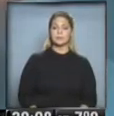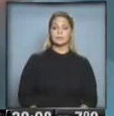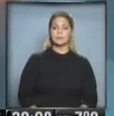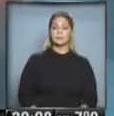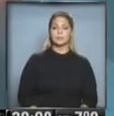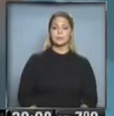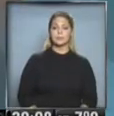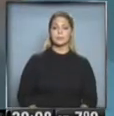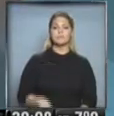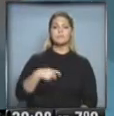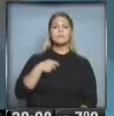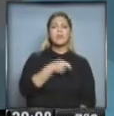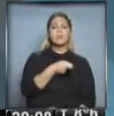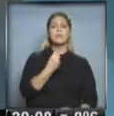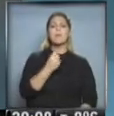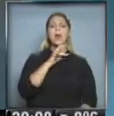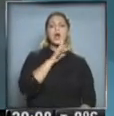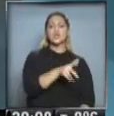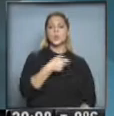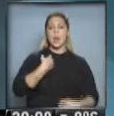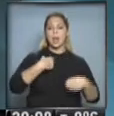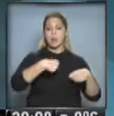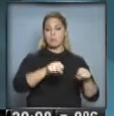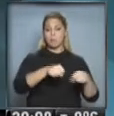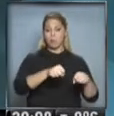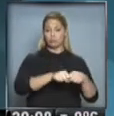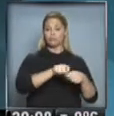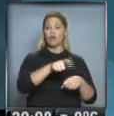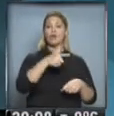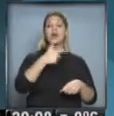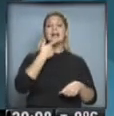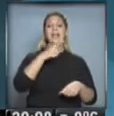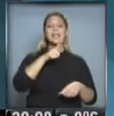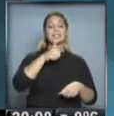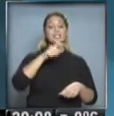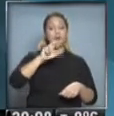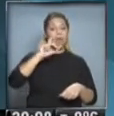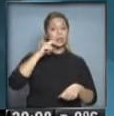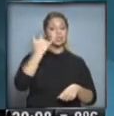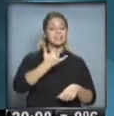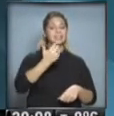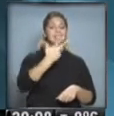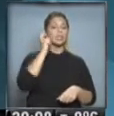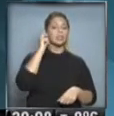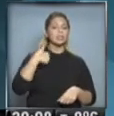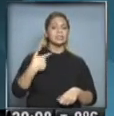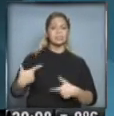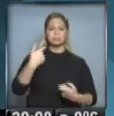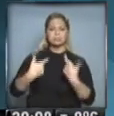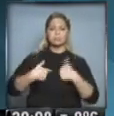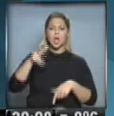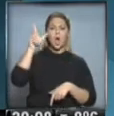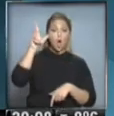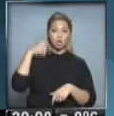y lo mataron para robarle la moto esteban solano de 32 años recibió 8 balazos al